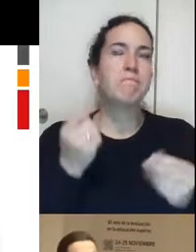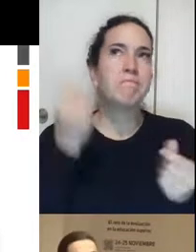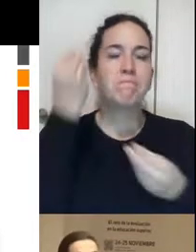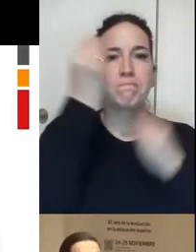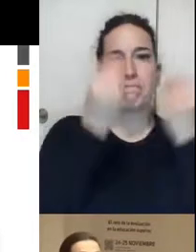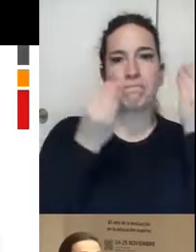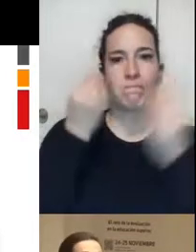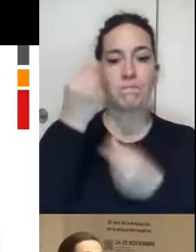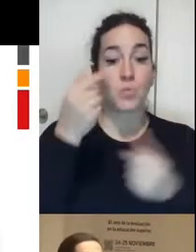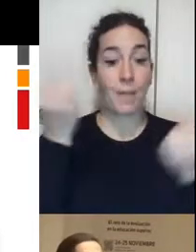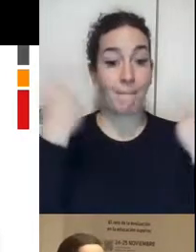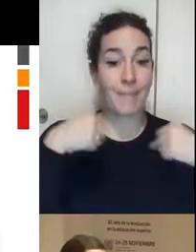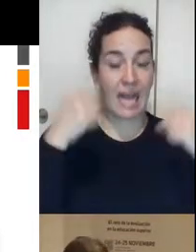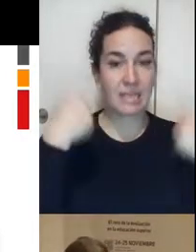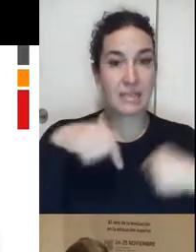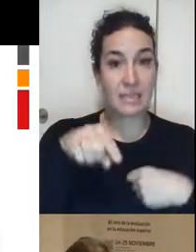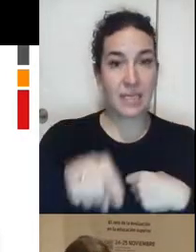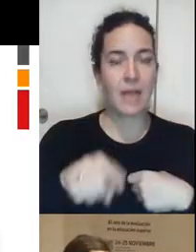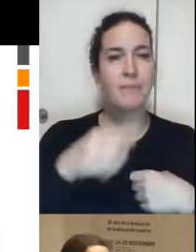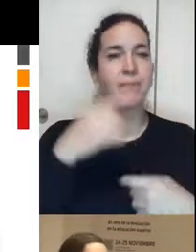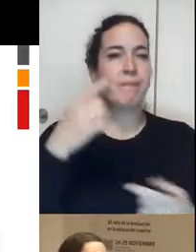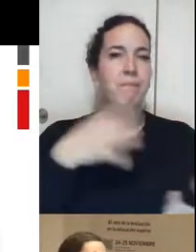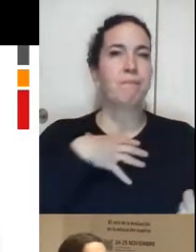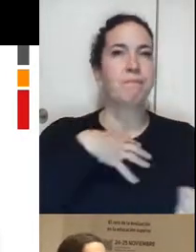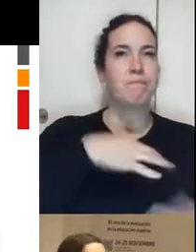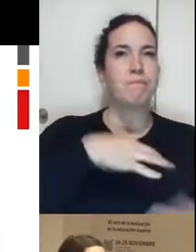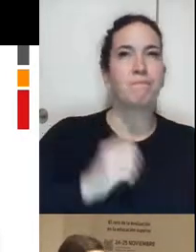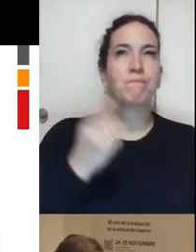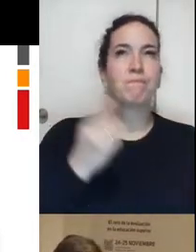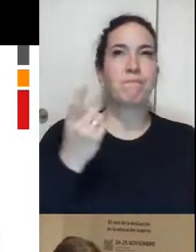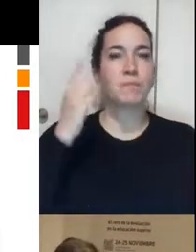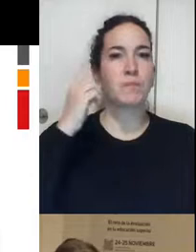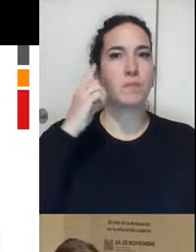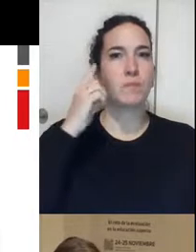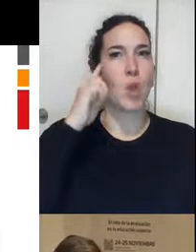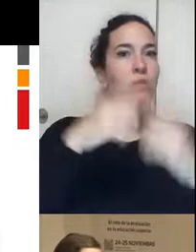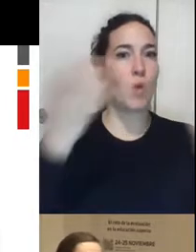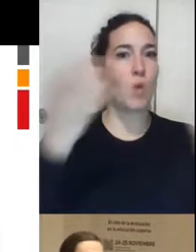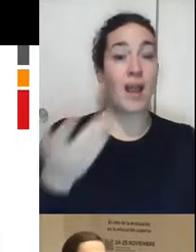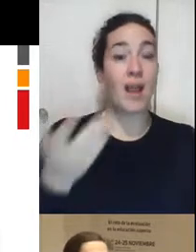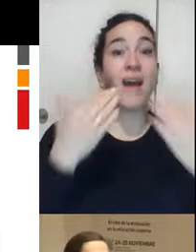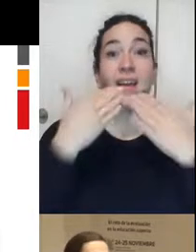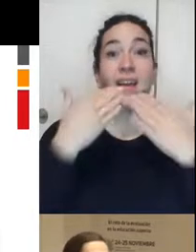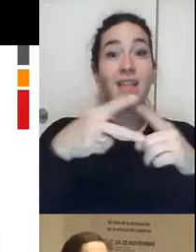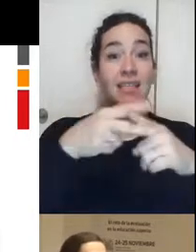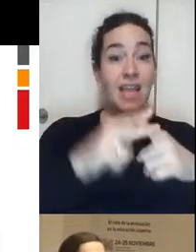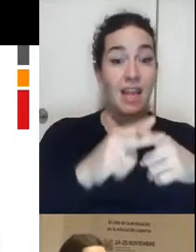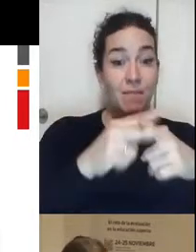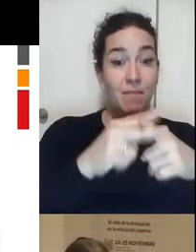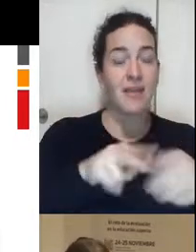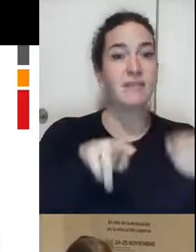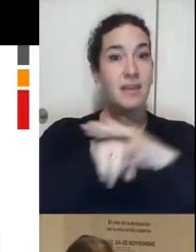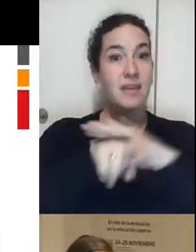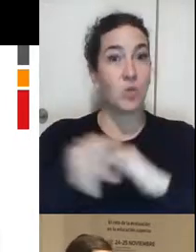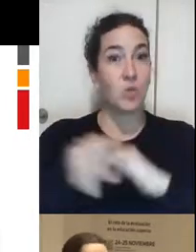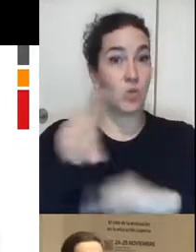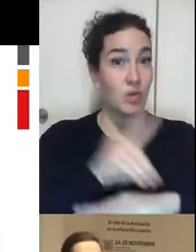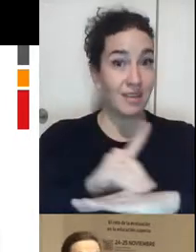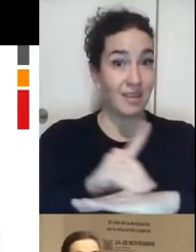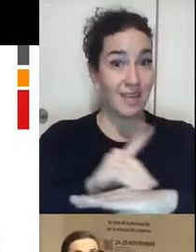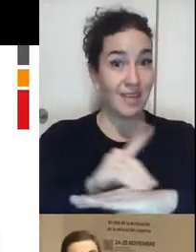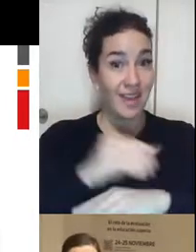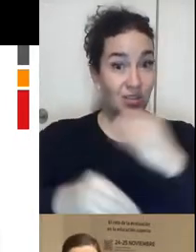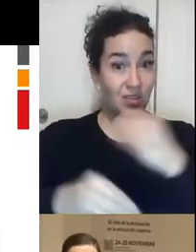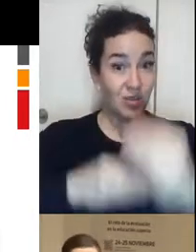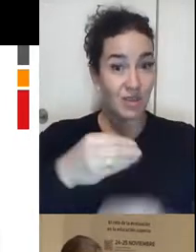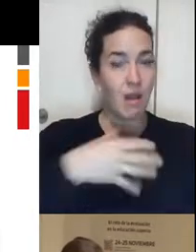con esta práctica el objetivo de que a través del uso de esas herramientas y recursos digitales